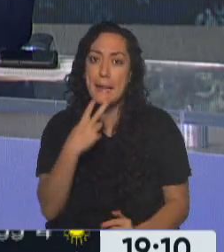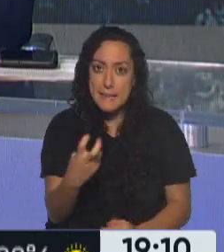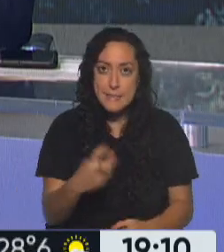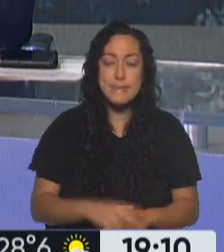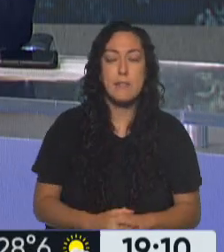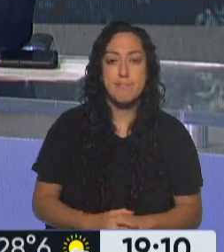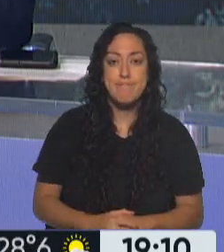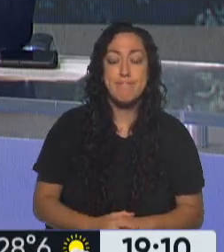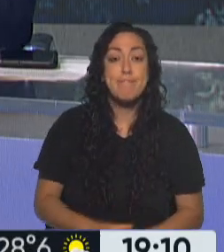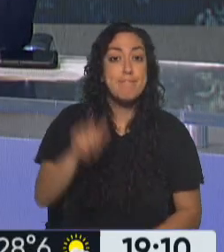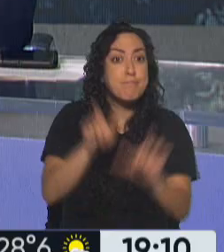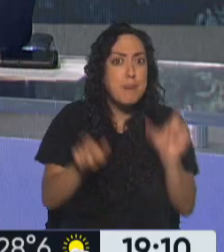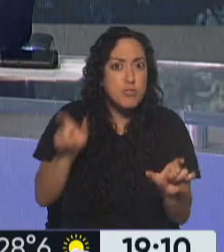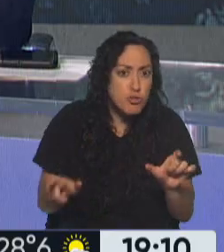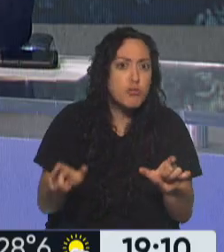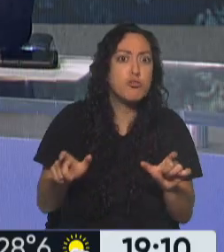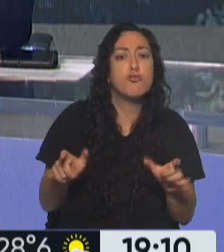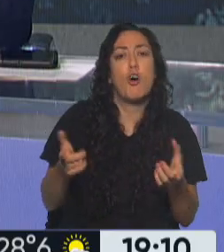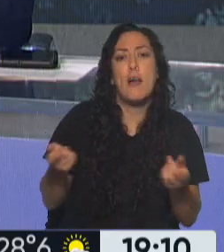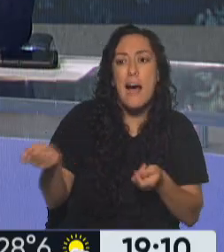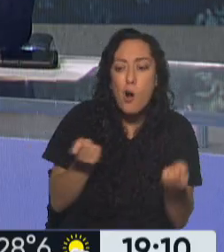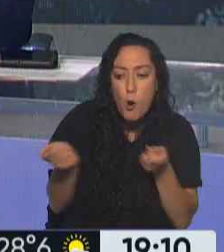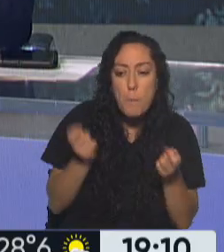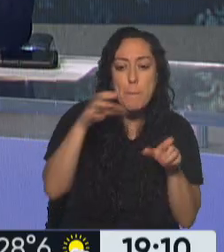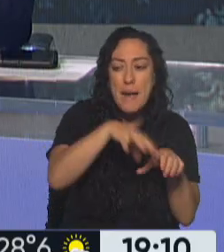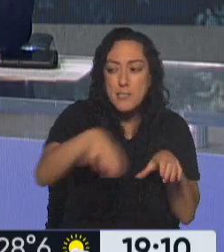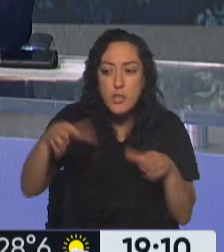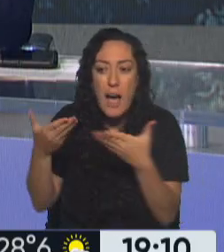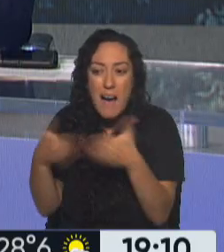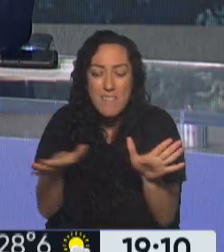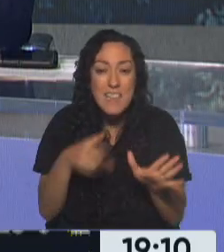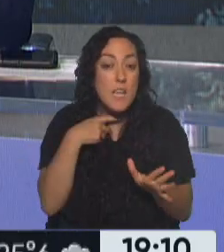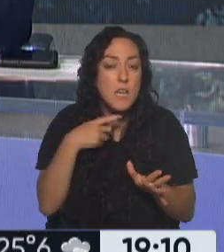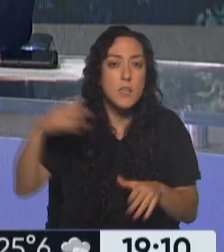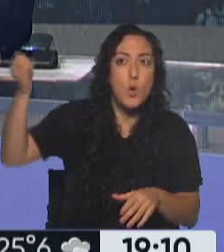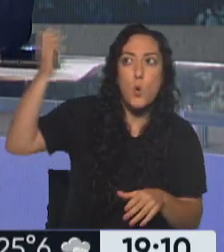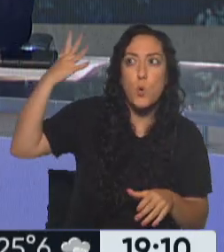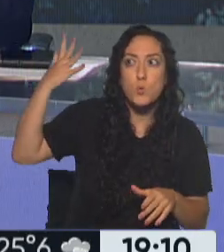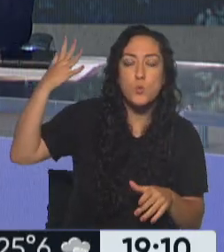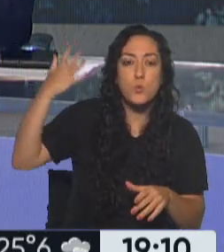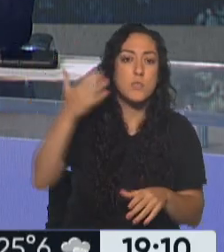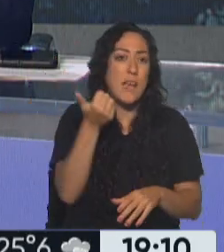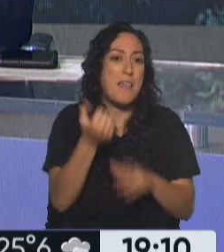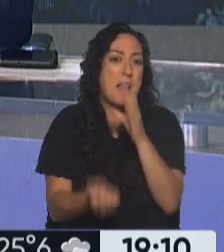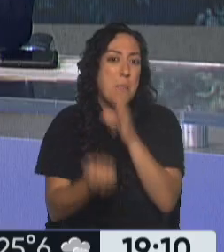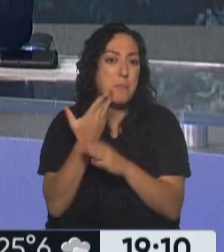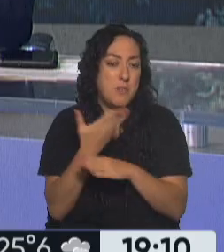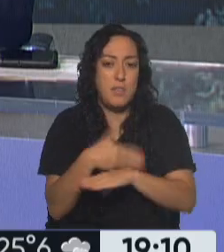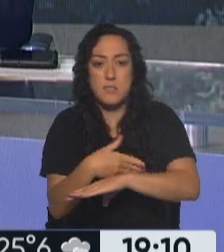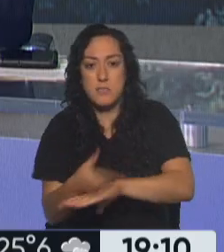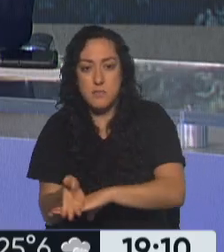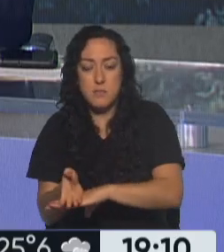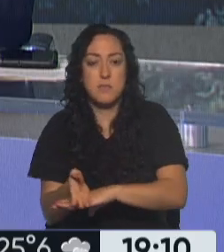Hay muchas personas que han querido abrir sus comercios, no han podido porque los cortes de luz arrancaron pasadas las 6 de la mañana y